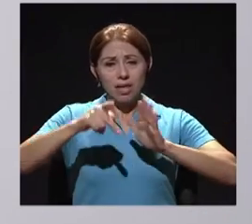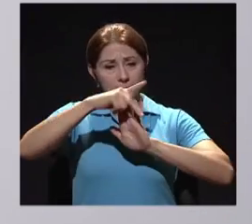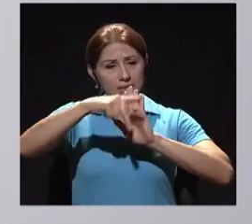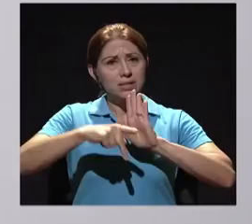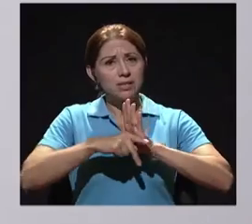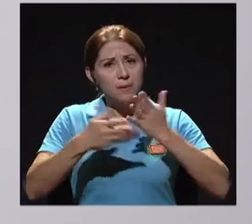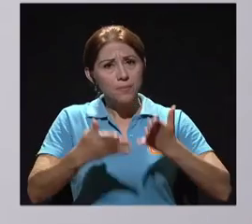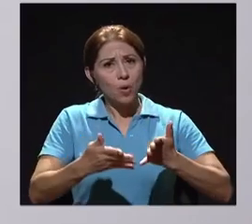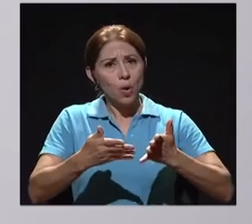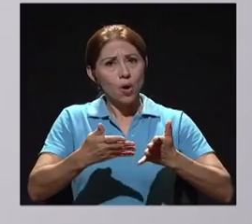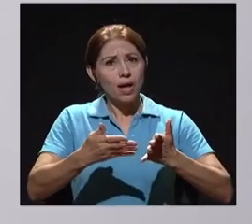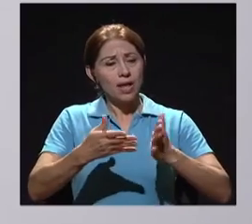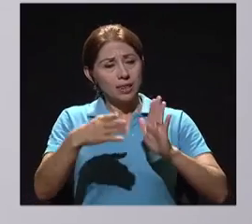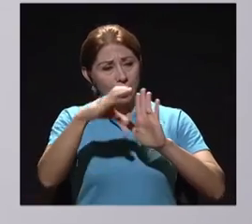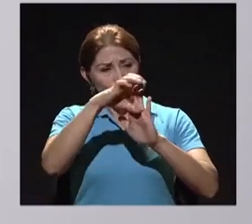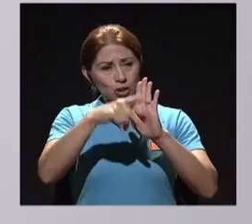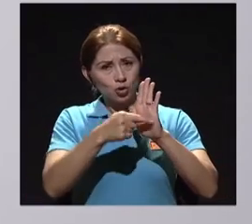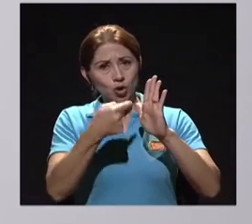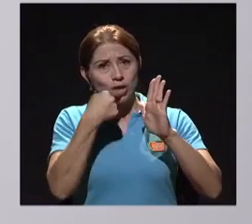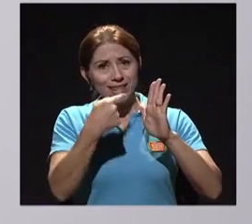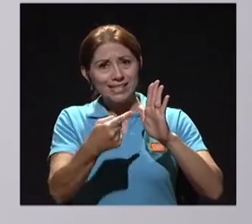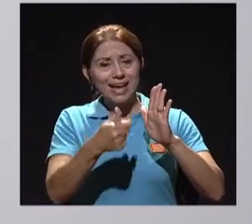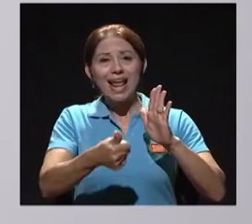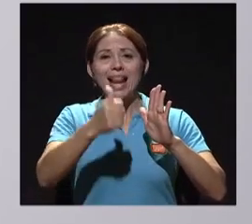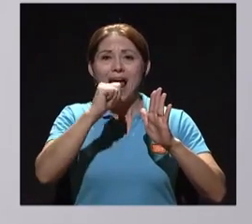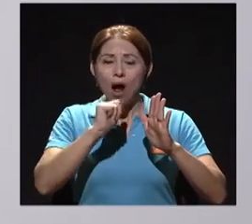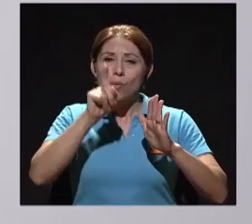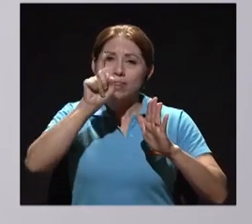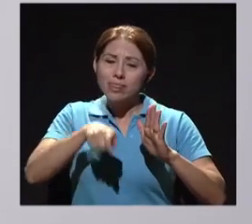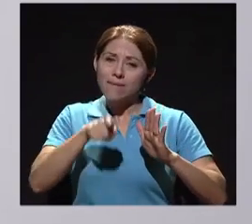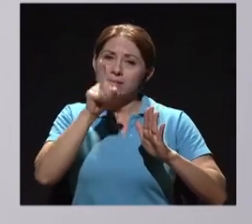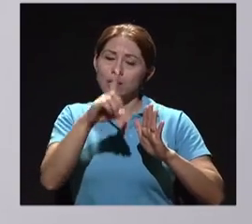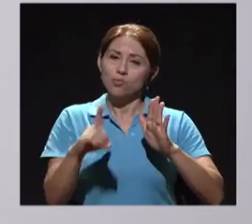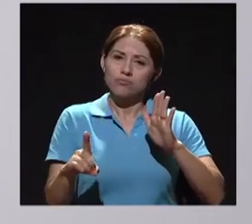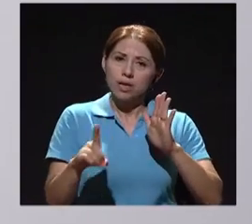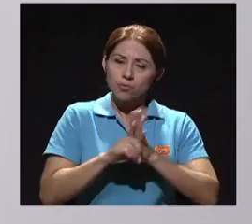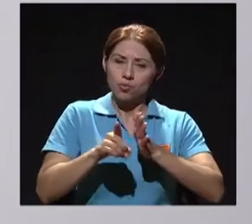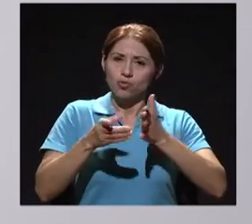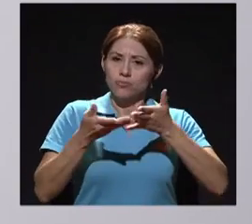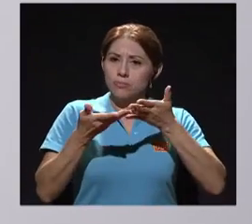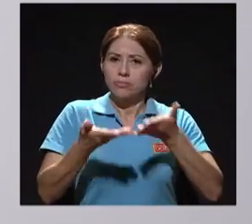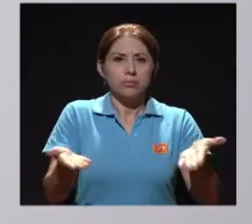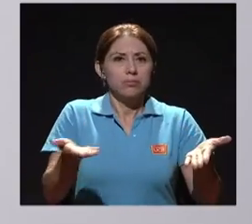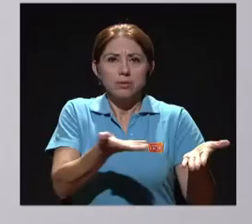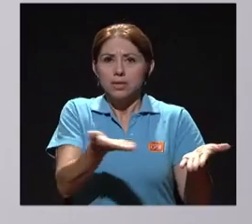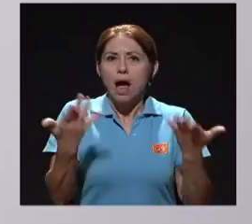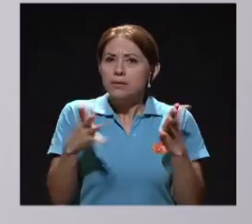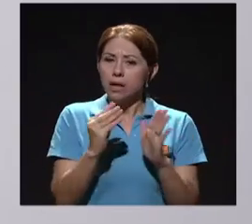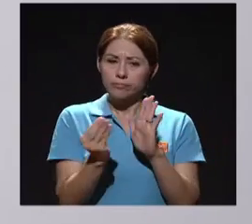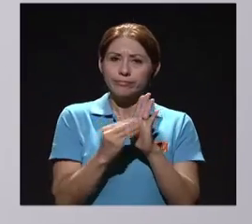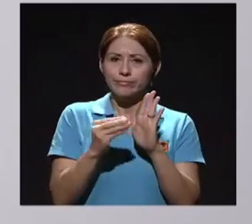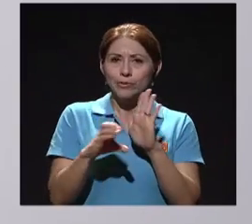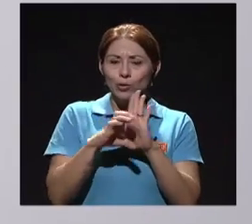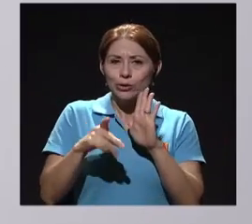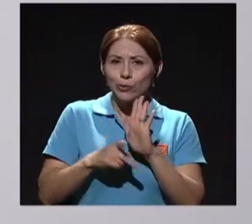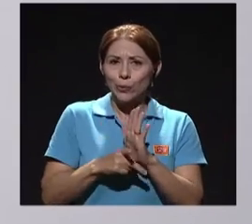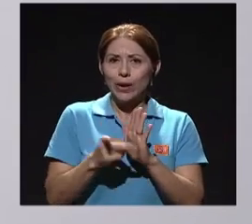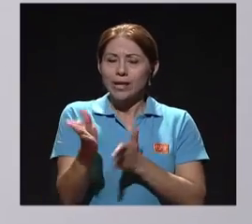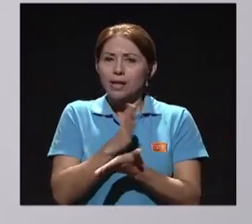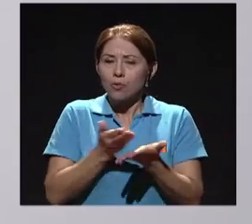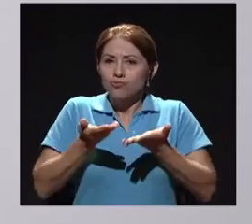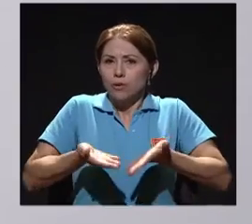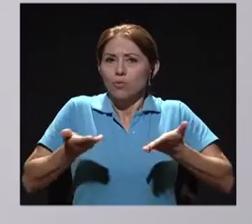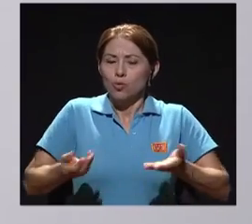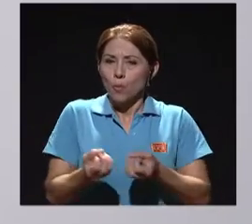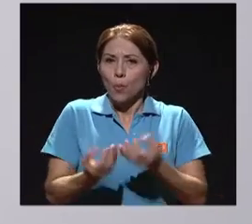de constatar y consagrado en nuestra constitución que el agua sea un recurso prácticamente de host ha estado nuestra constitución